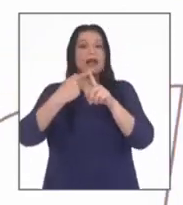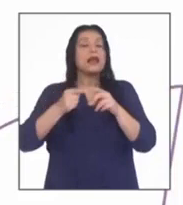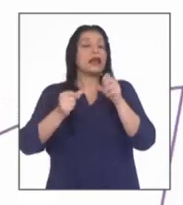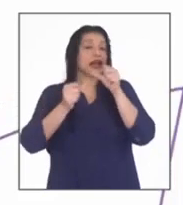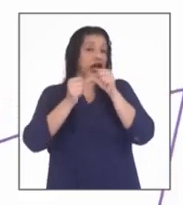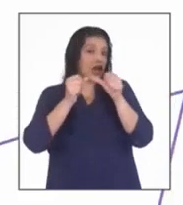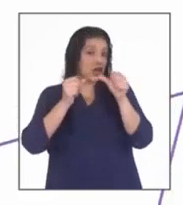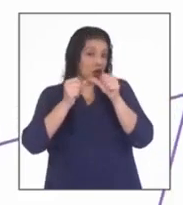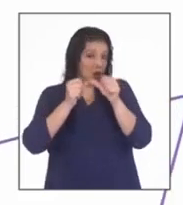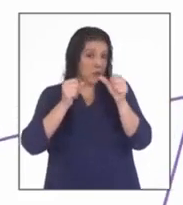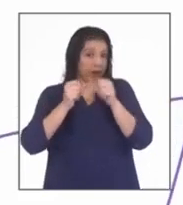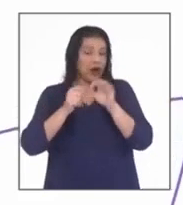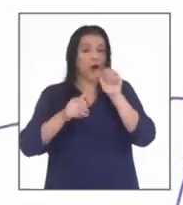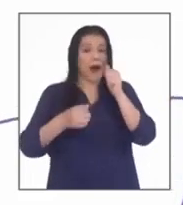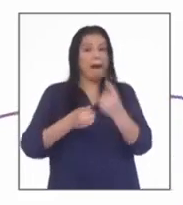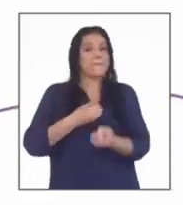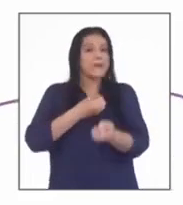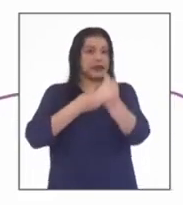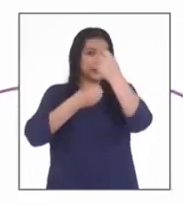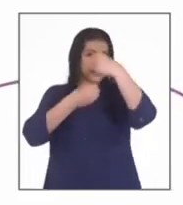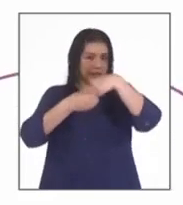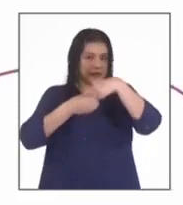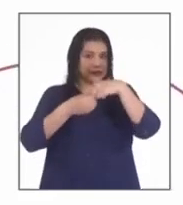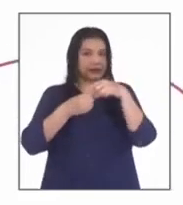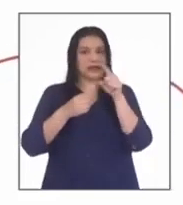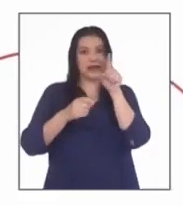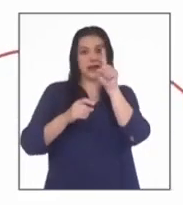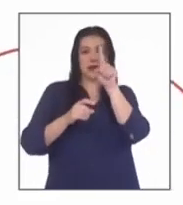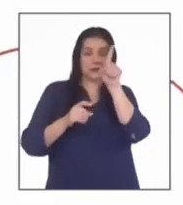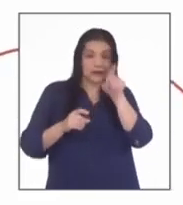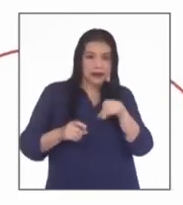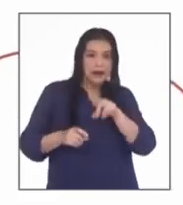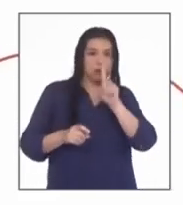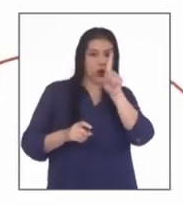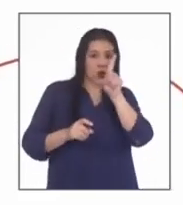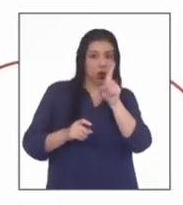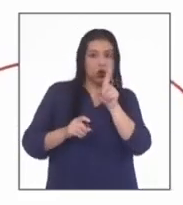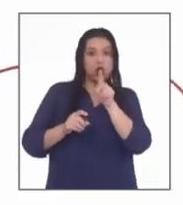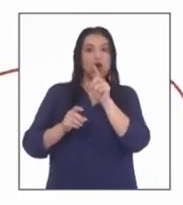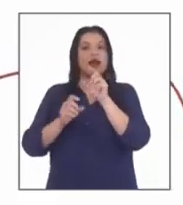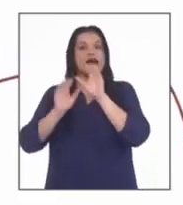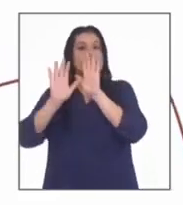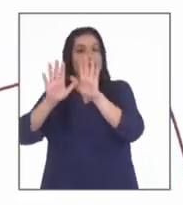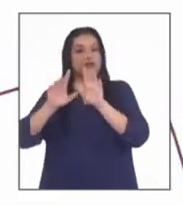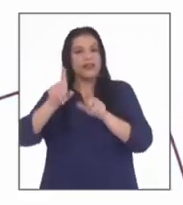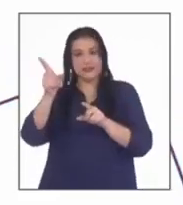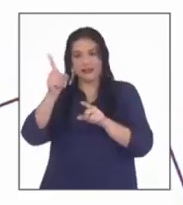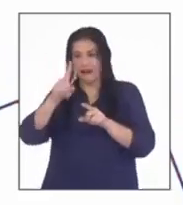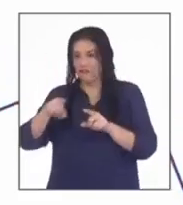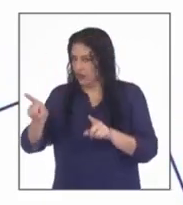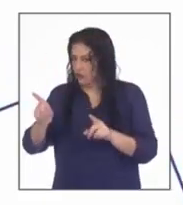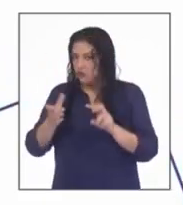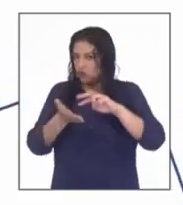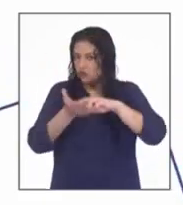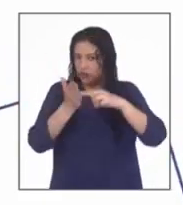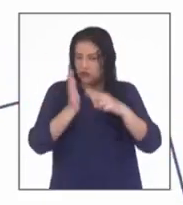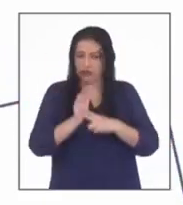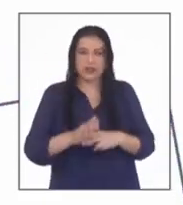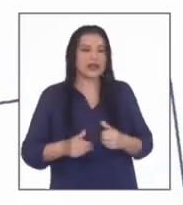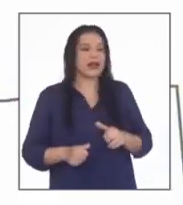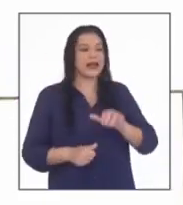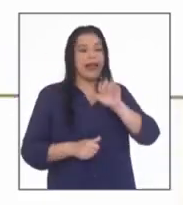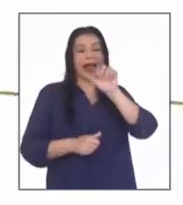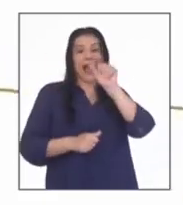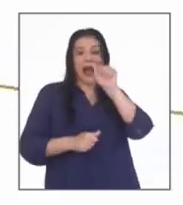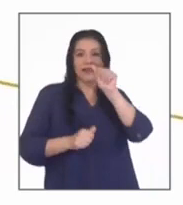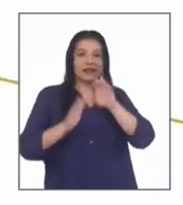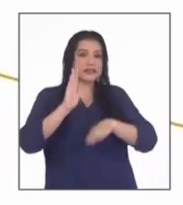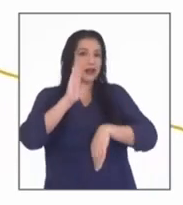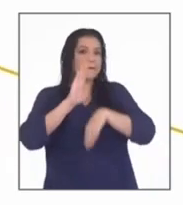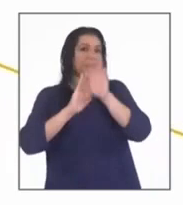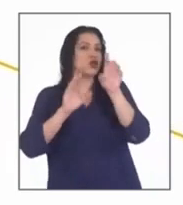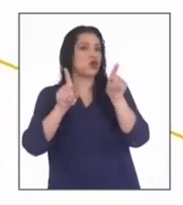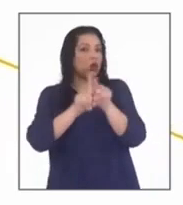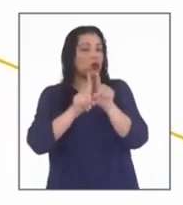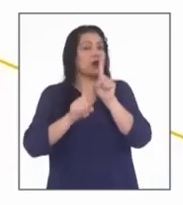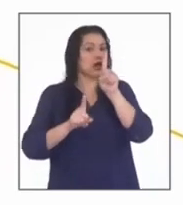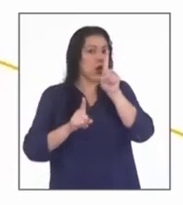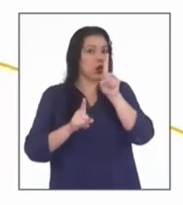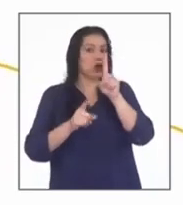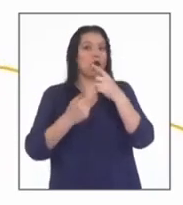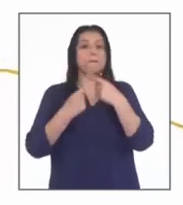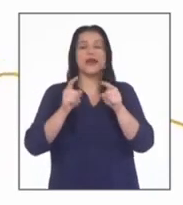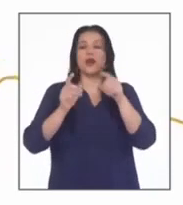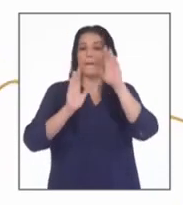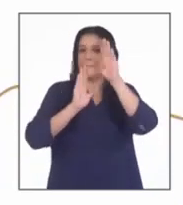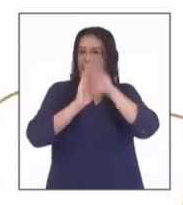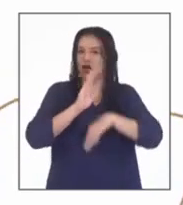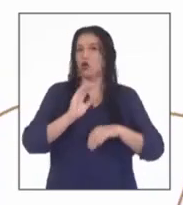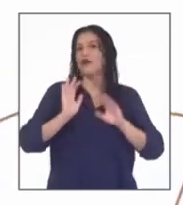absoluto de A pertenece al intervalo cerrado en 1 y abierto en 10, es decir, A debe ser un número mayor o igual que 1,